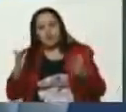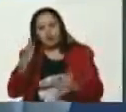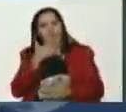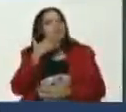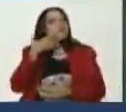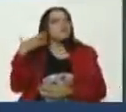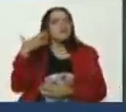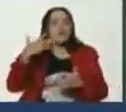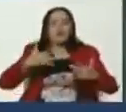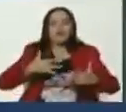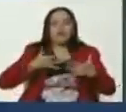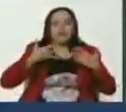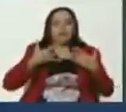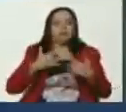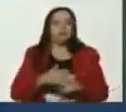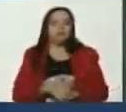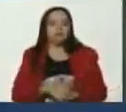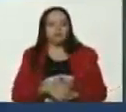y satisfacción.